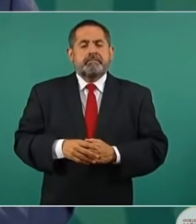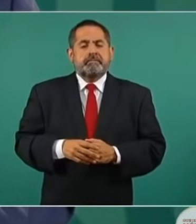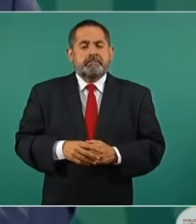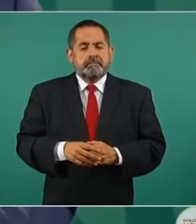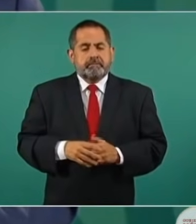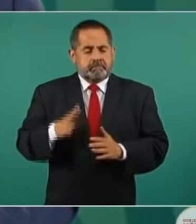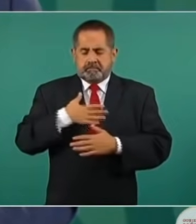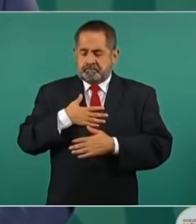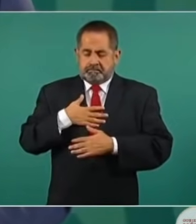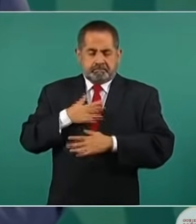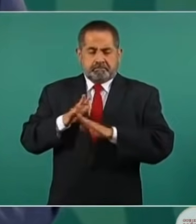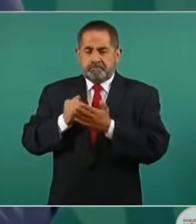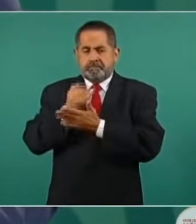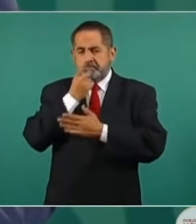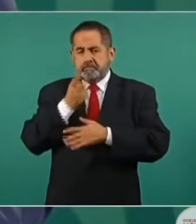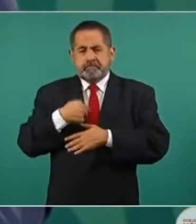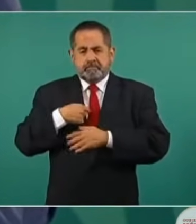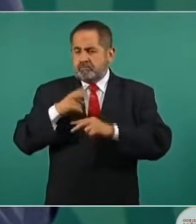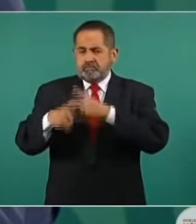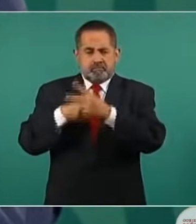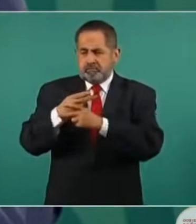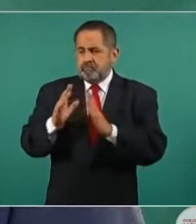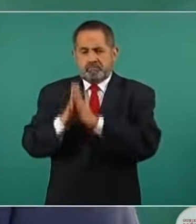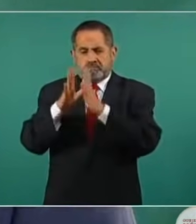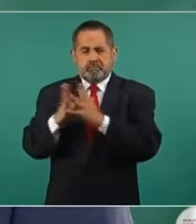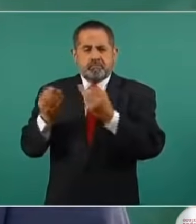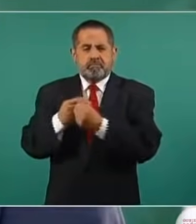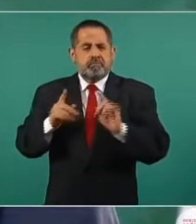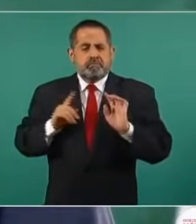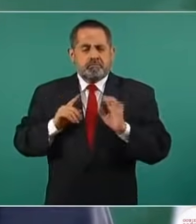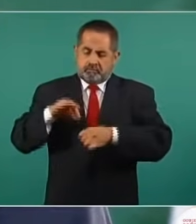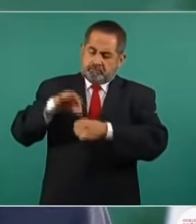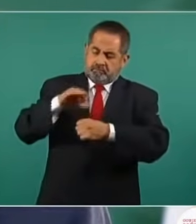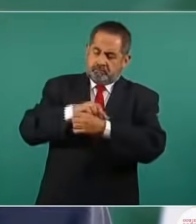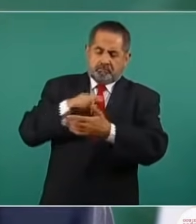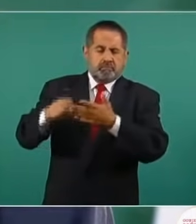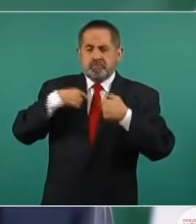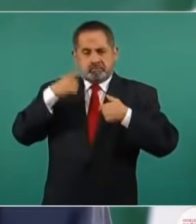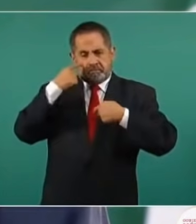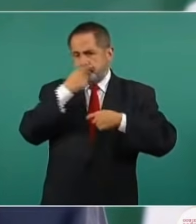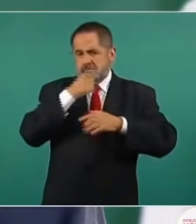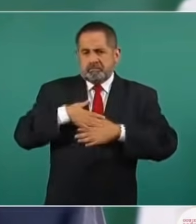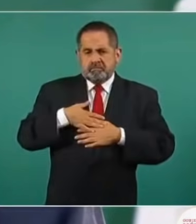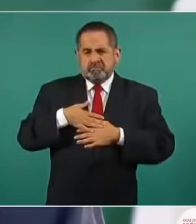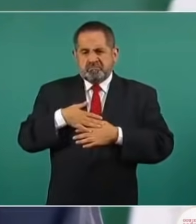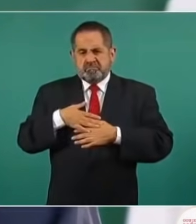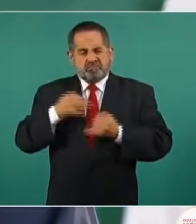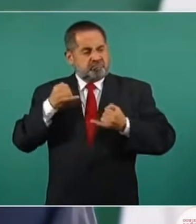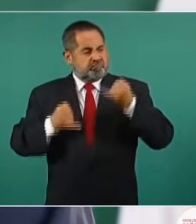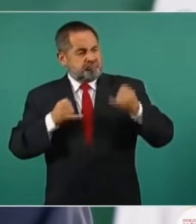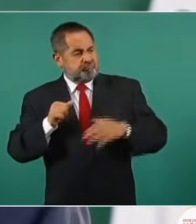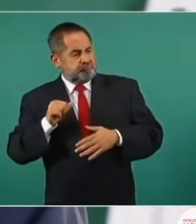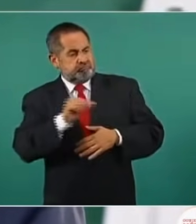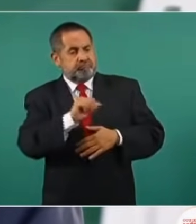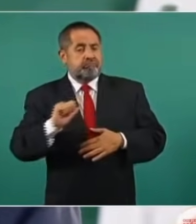fijé mi postura, yo no voy a participar, no voy a votar para que se enjuicie a